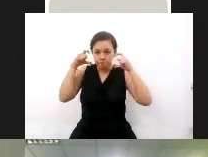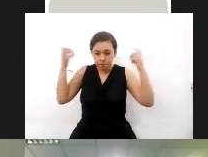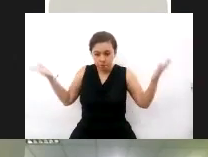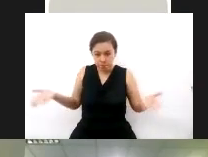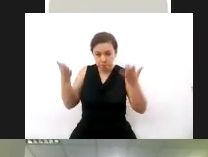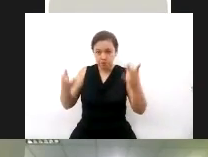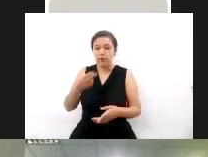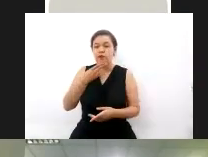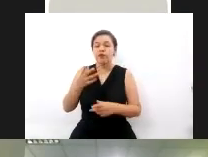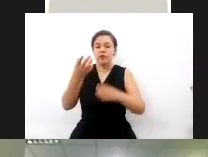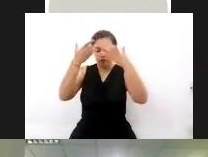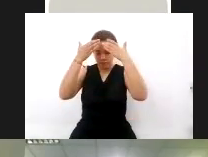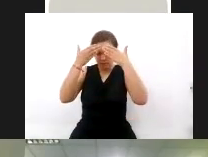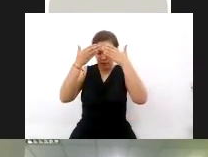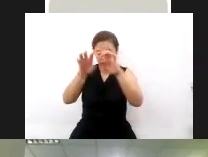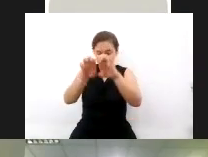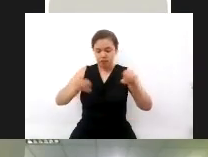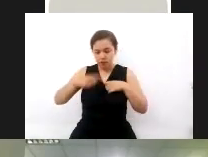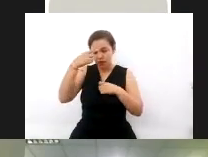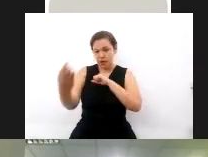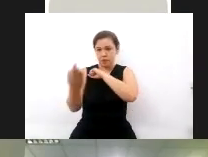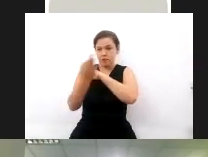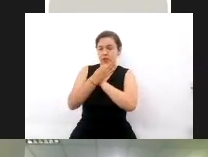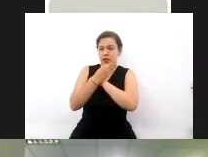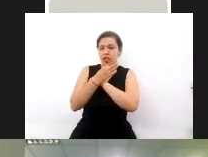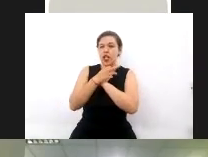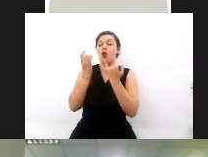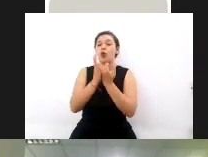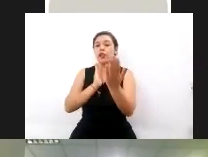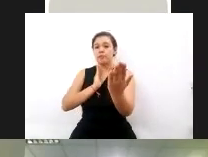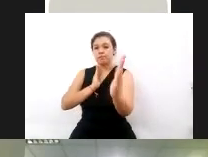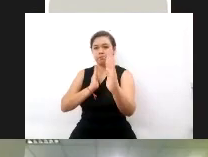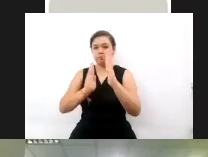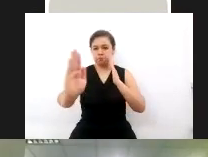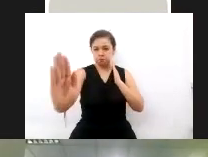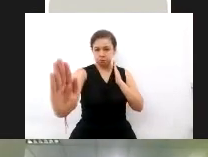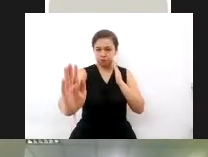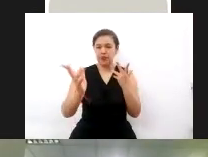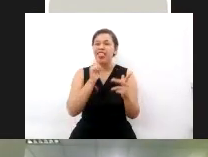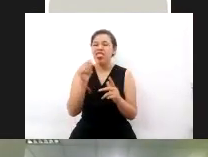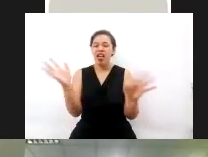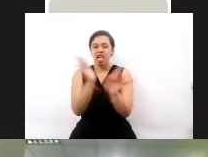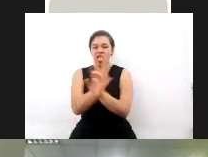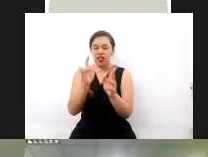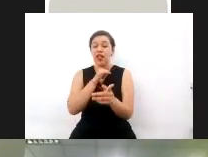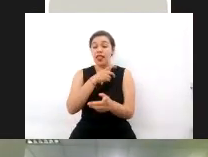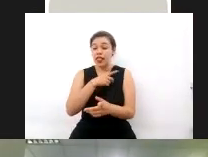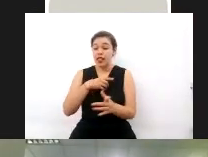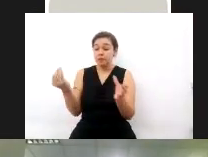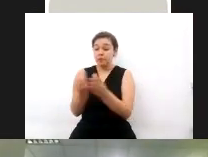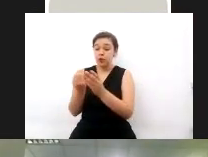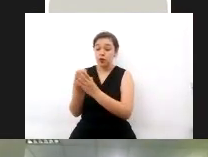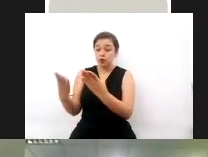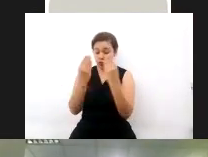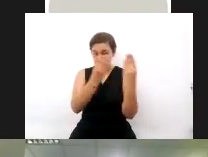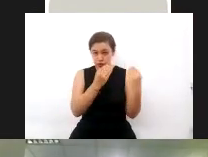de protección, flujos unidireccionales, entrada y salida. Hay que capacitarse y orientarse sobre todo lo que